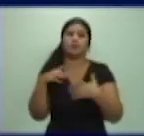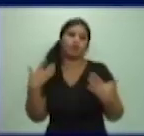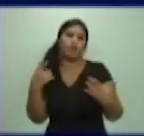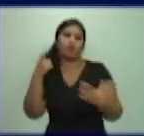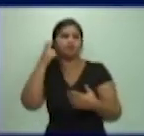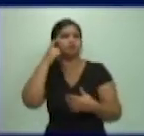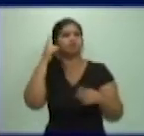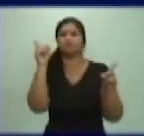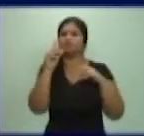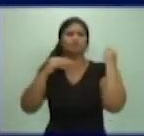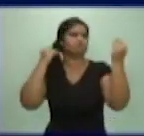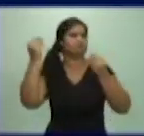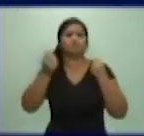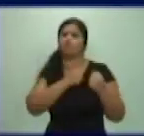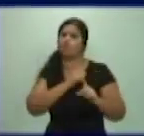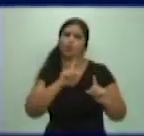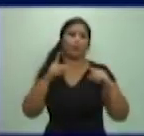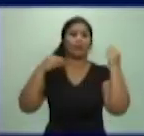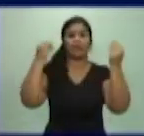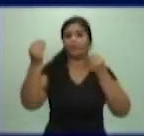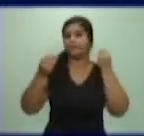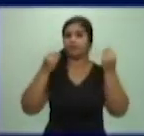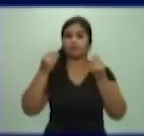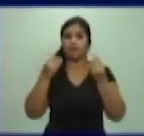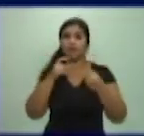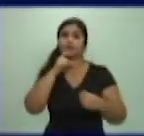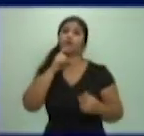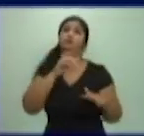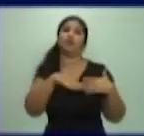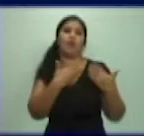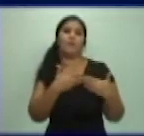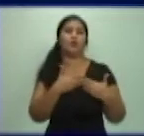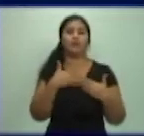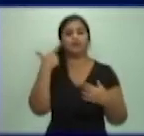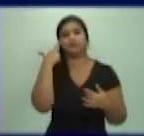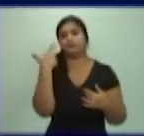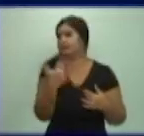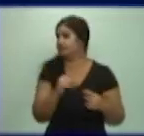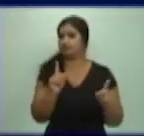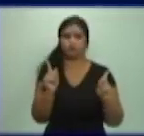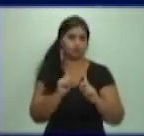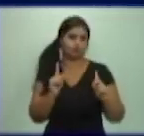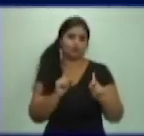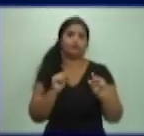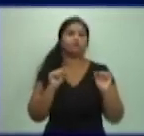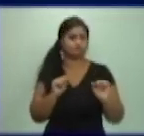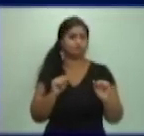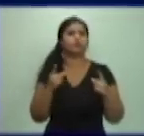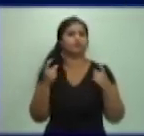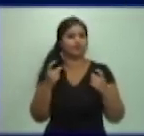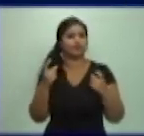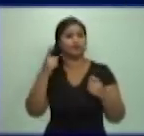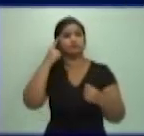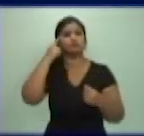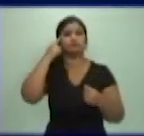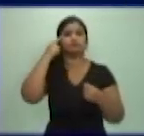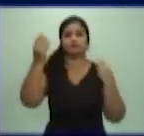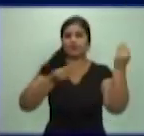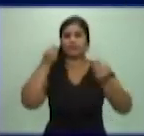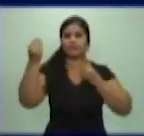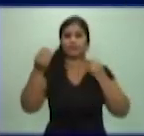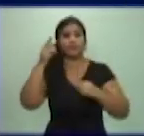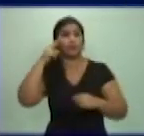dificultades y hacen la fuerza por solamente colocar la terminación mente, y ese no es el proceder. Recuerden que usted está haciendo una prueba de español y